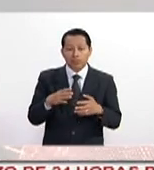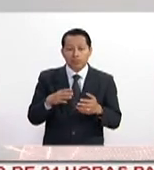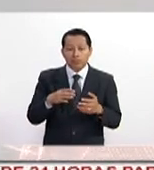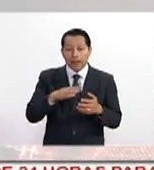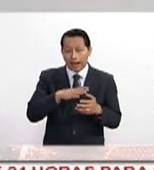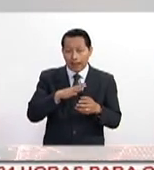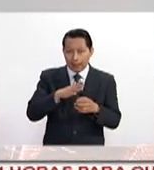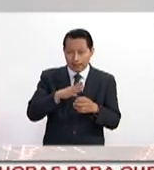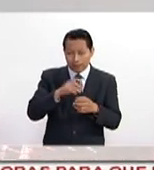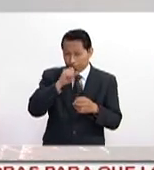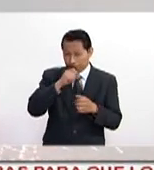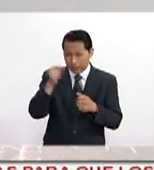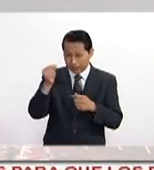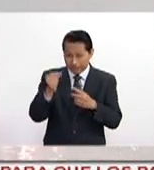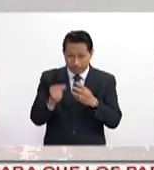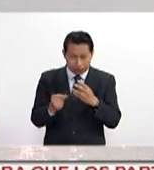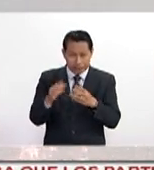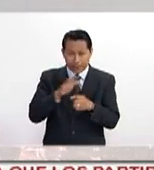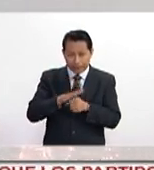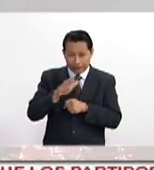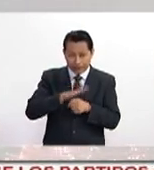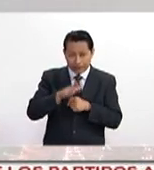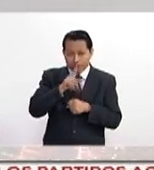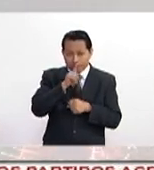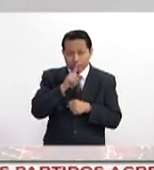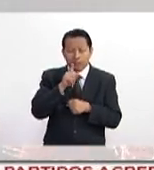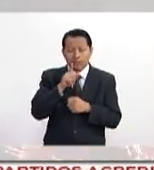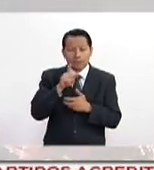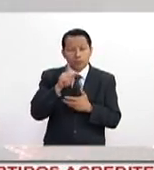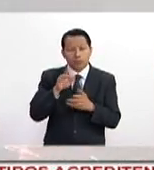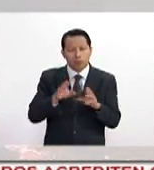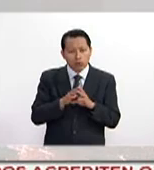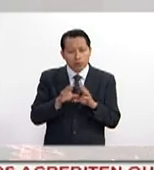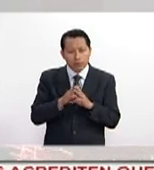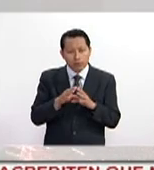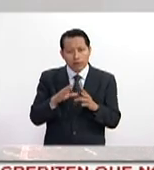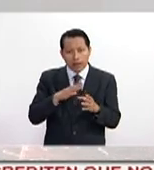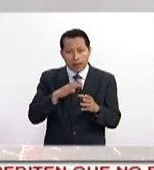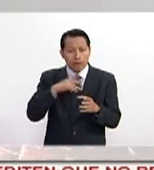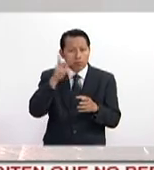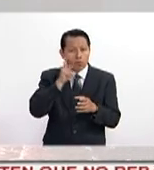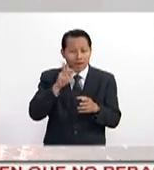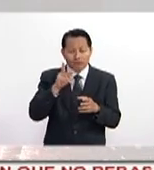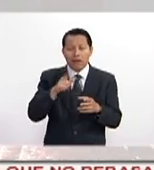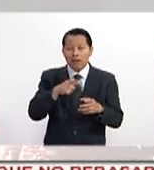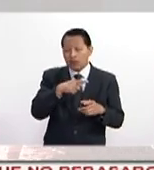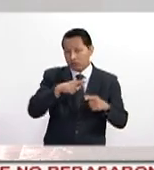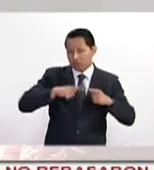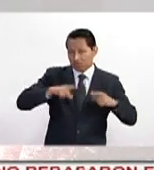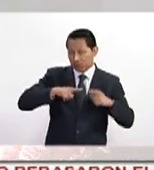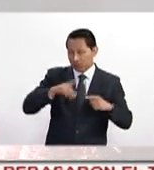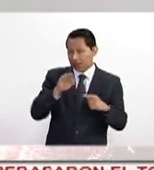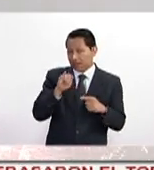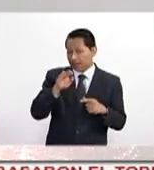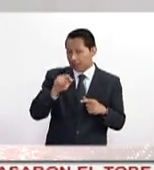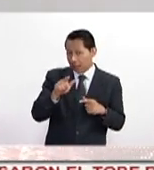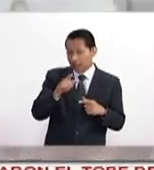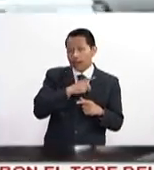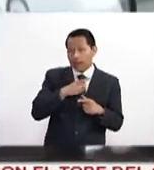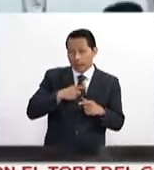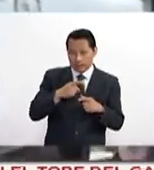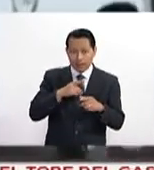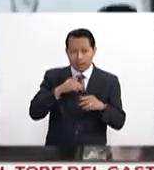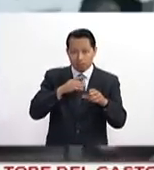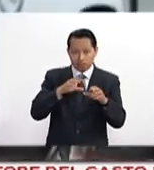los suficientes argumentos, es más que nada, son datos o elementos de prueba que el fiscal tuvo que haber